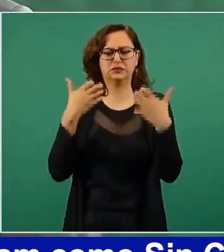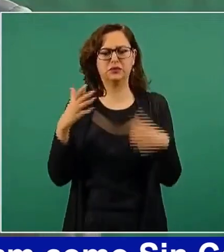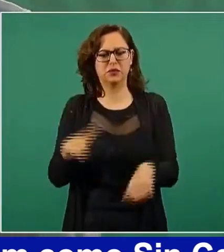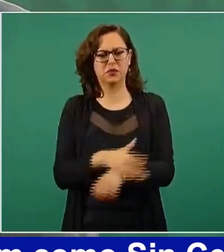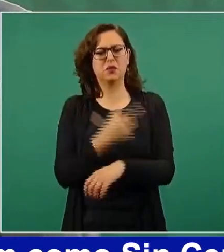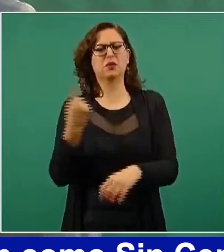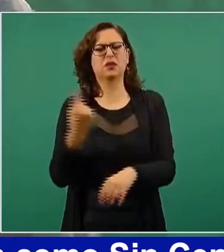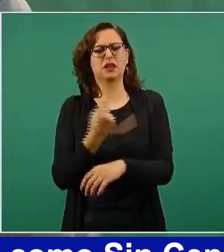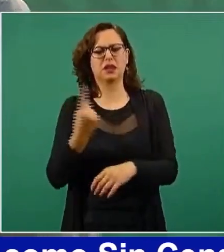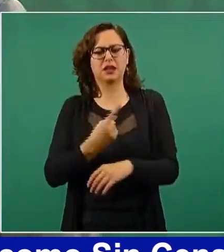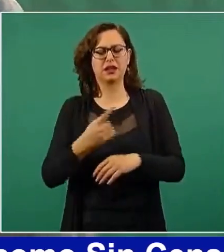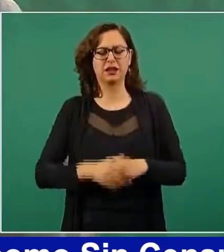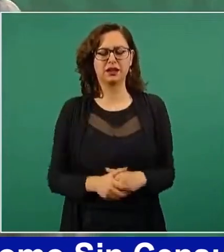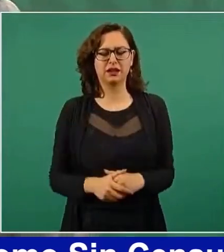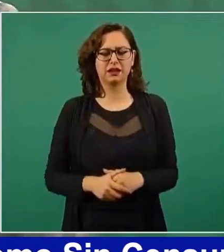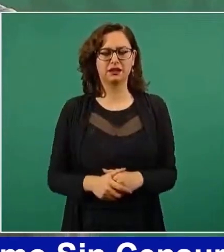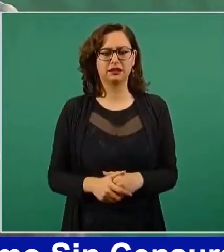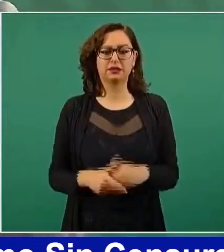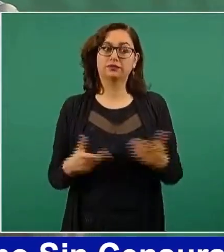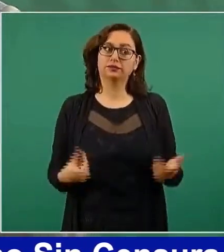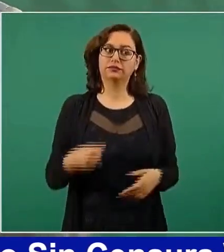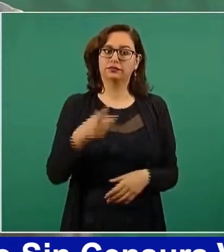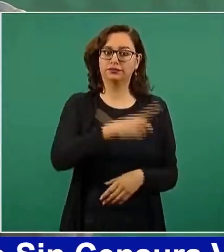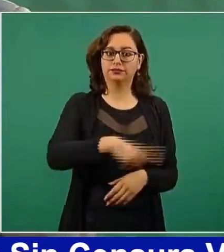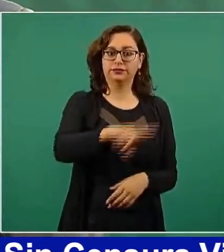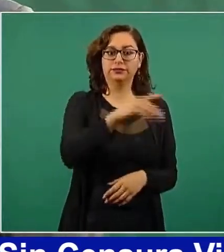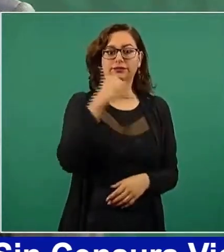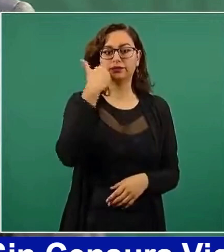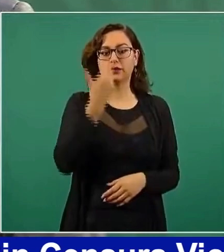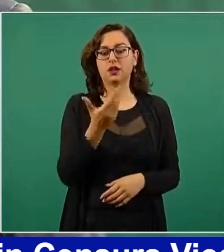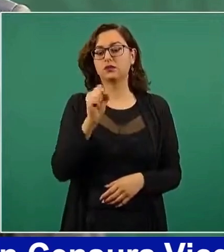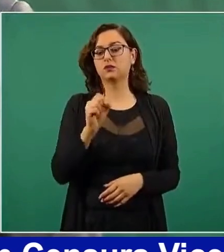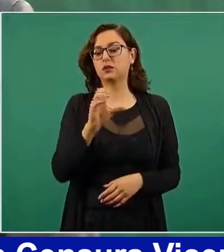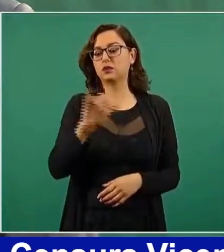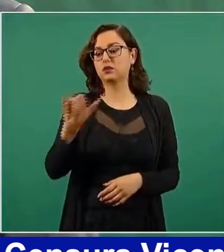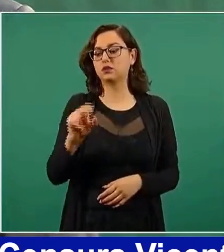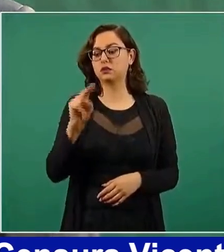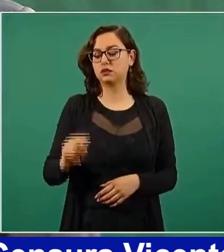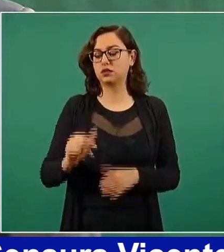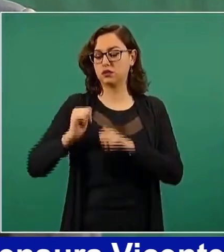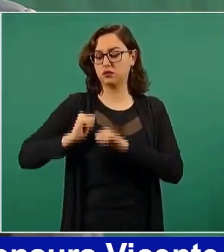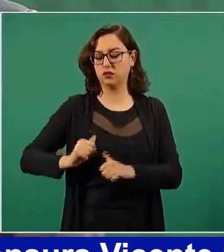Poder Judicial siga estando al servicio de la mafia del poder,